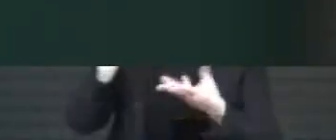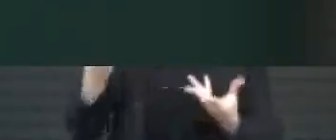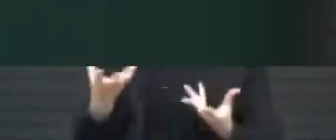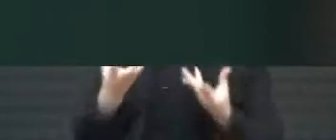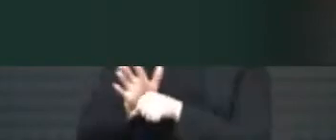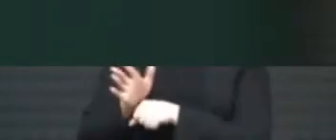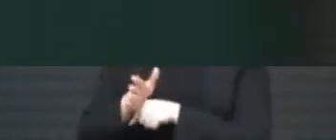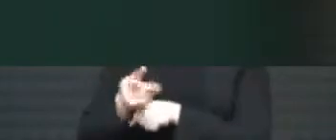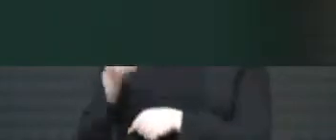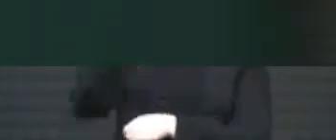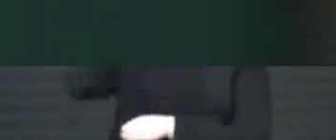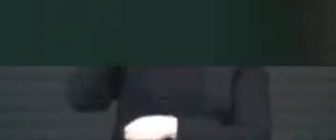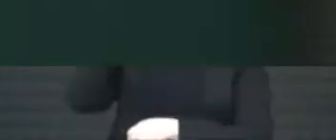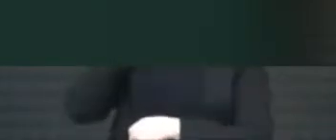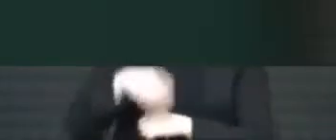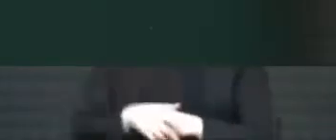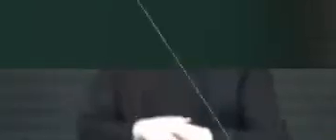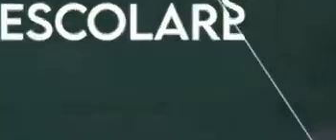hasta septiembre.